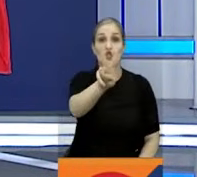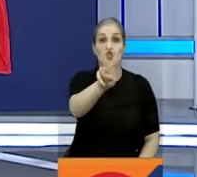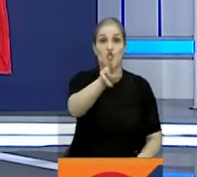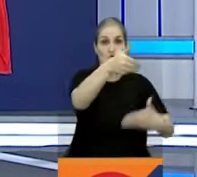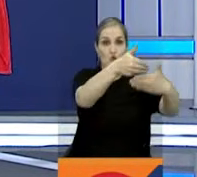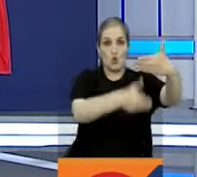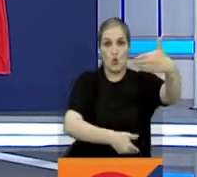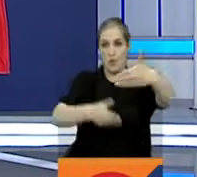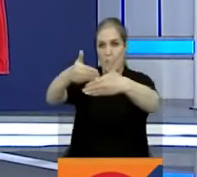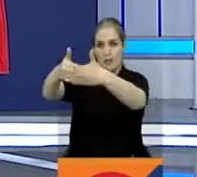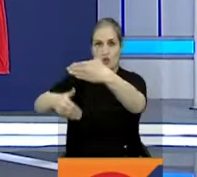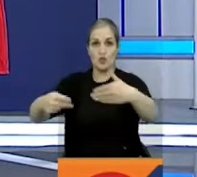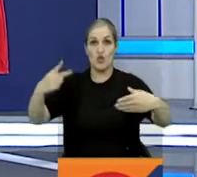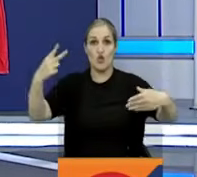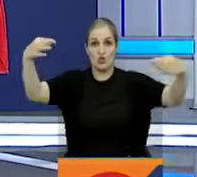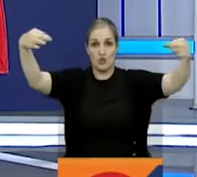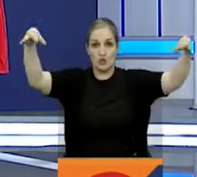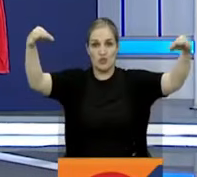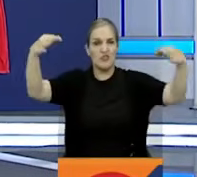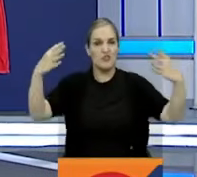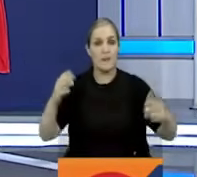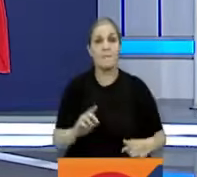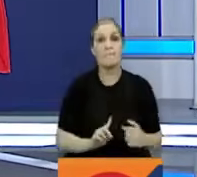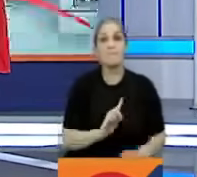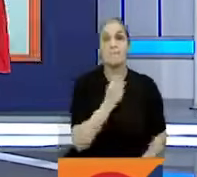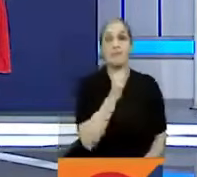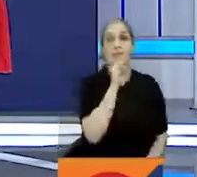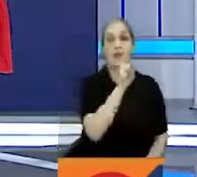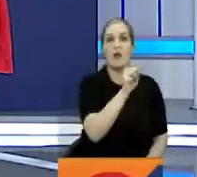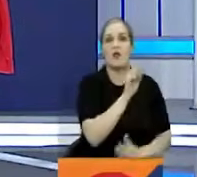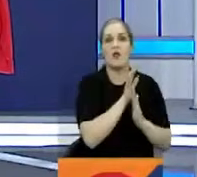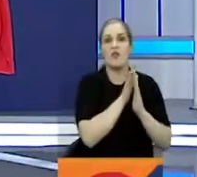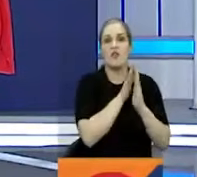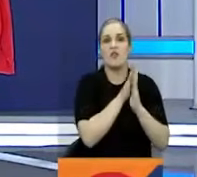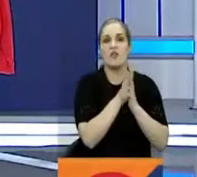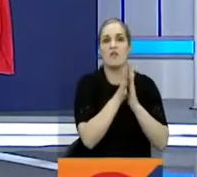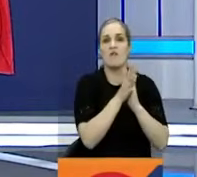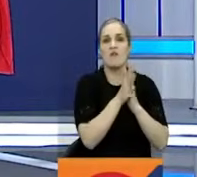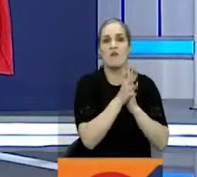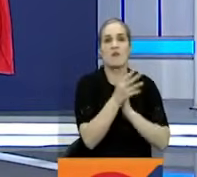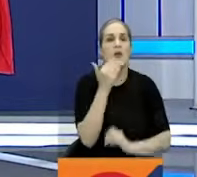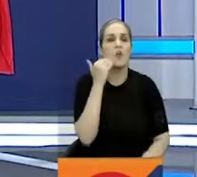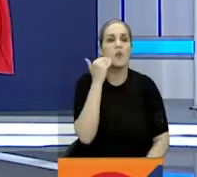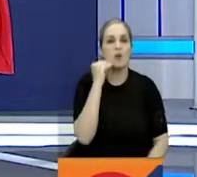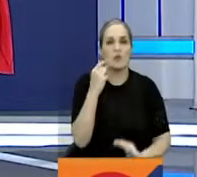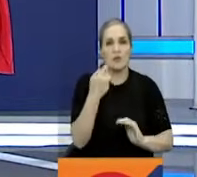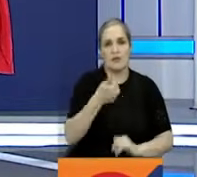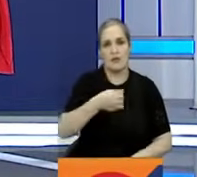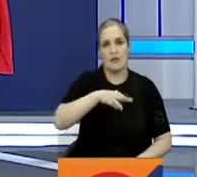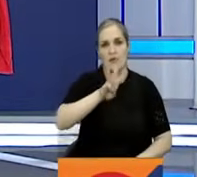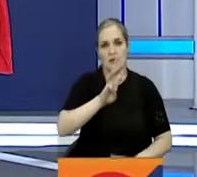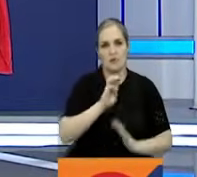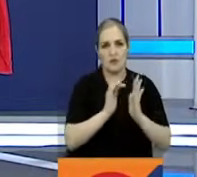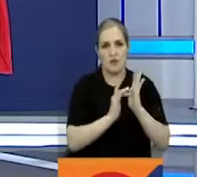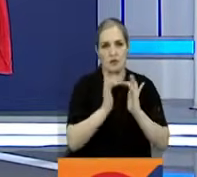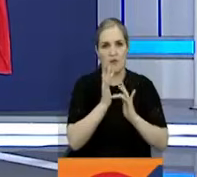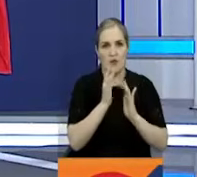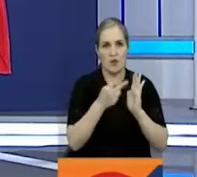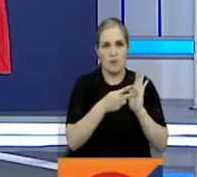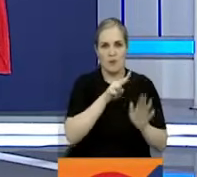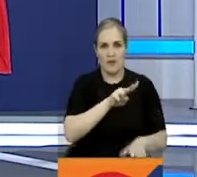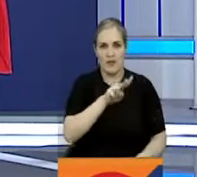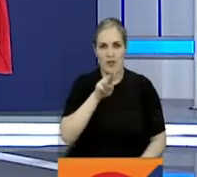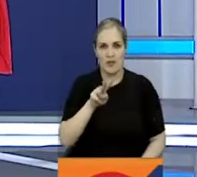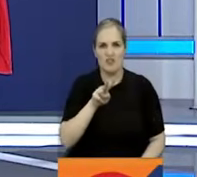y RTVC Noticias. Así es, Daniela. El primero es un informe judicial del 18 de abril de 2022, el cual